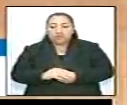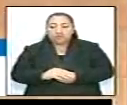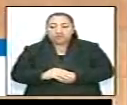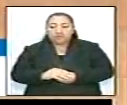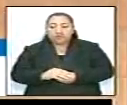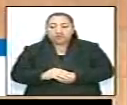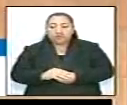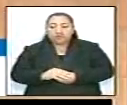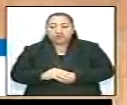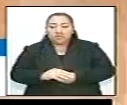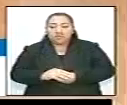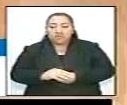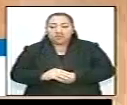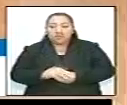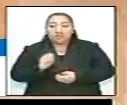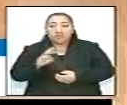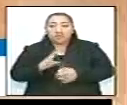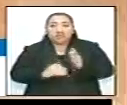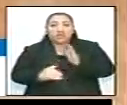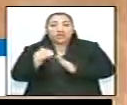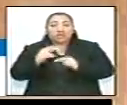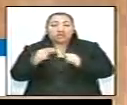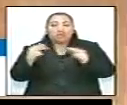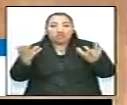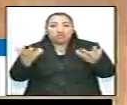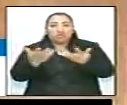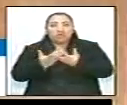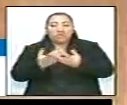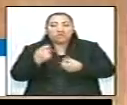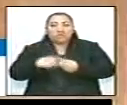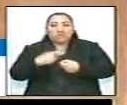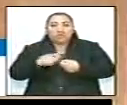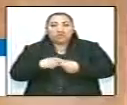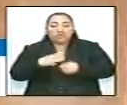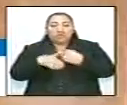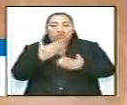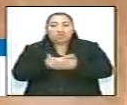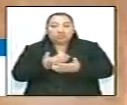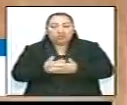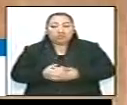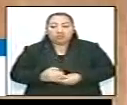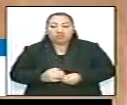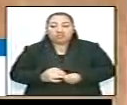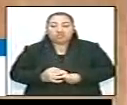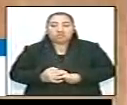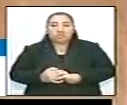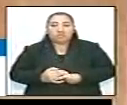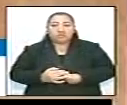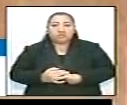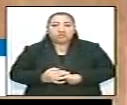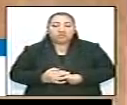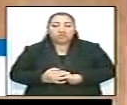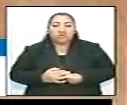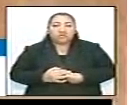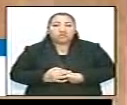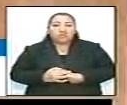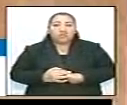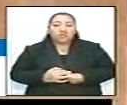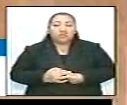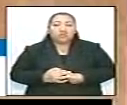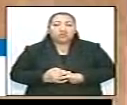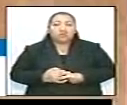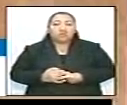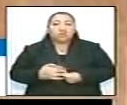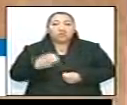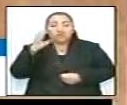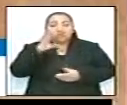Dice obtener el alto nivel del consenso y participación ciudadana en las propuestas que se presentan buscando contar con las más